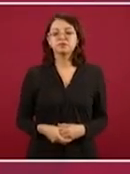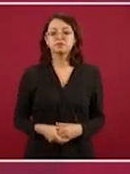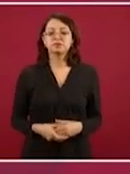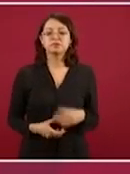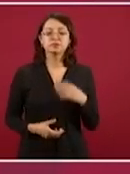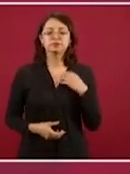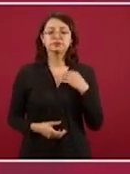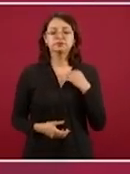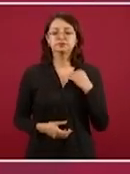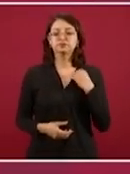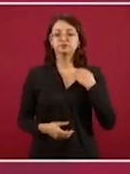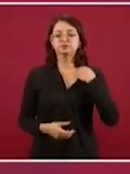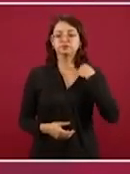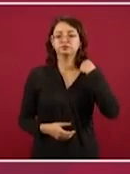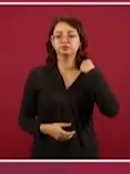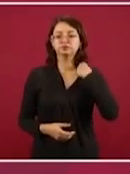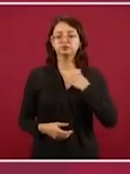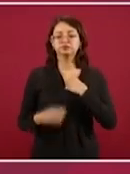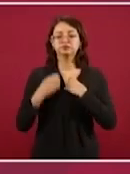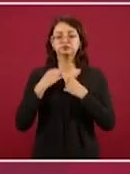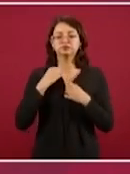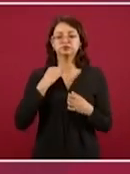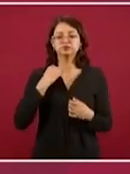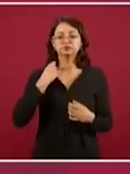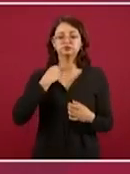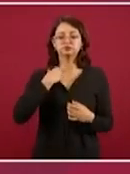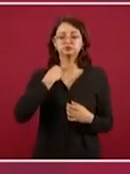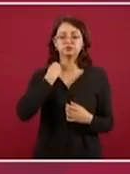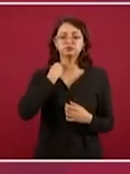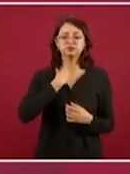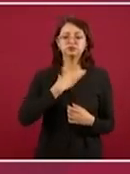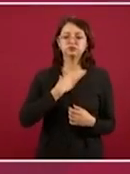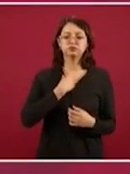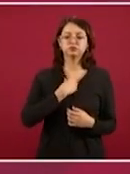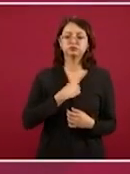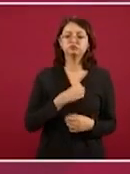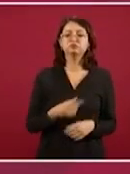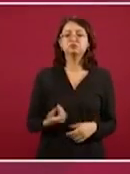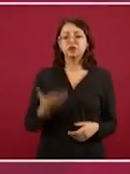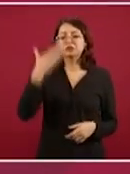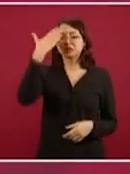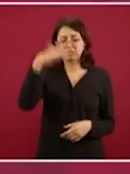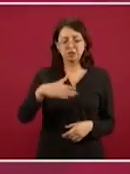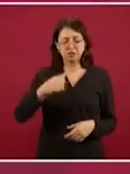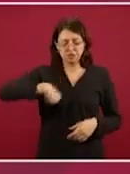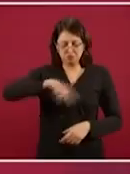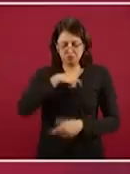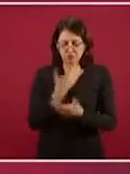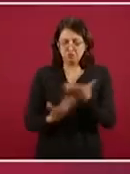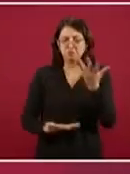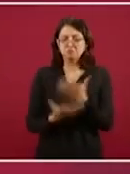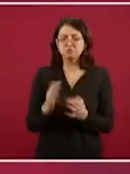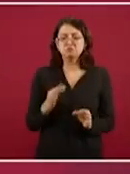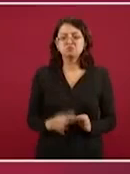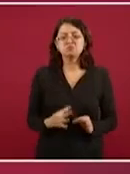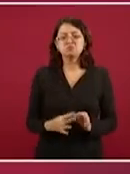Cuando además sabe que se actúa de buena fe, ¿qué problema puede haber? Si nosotros